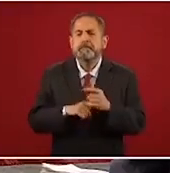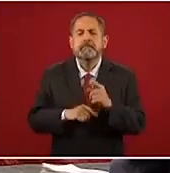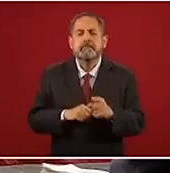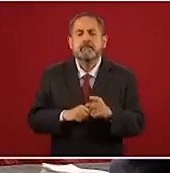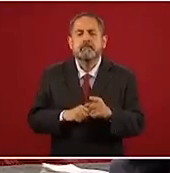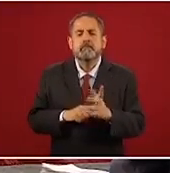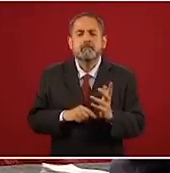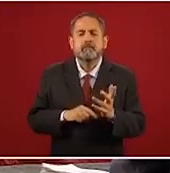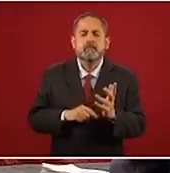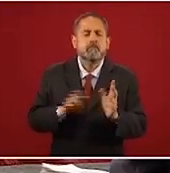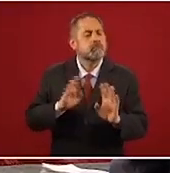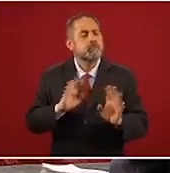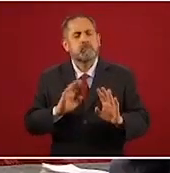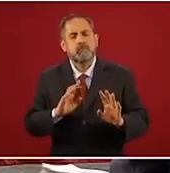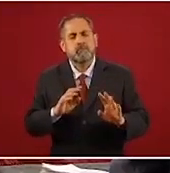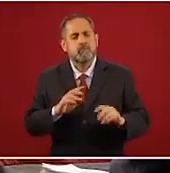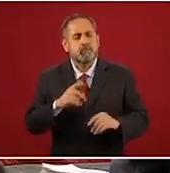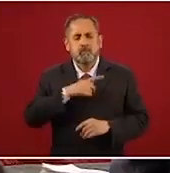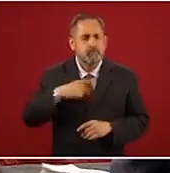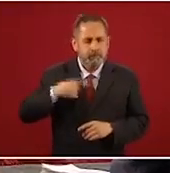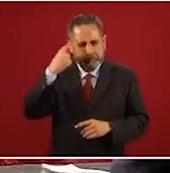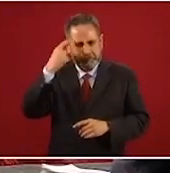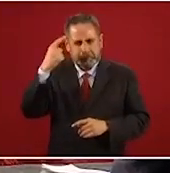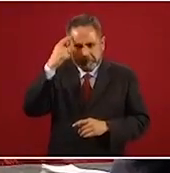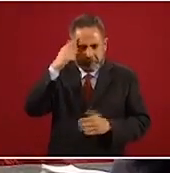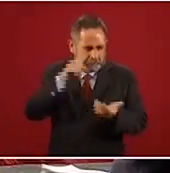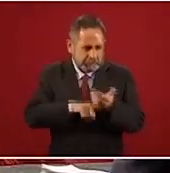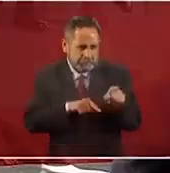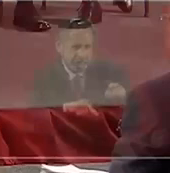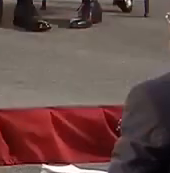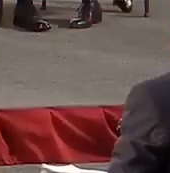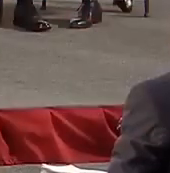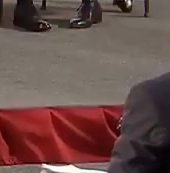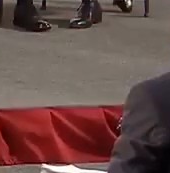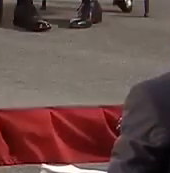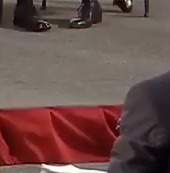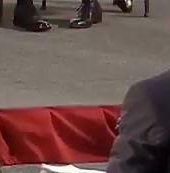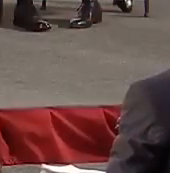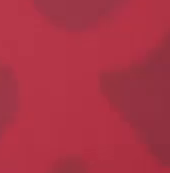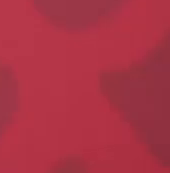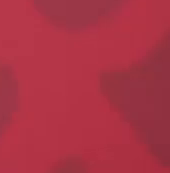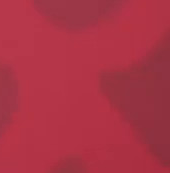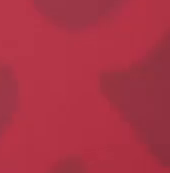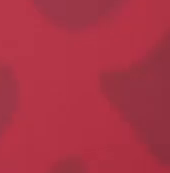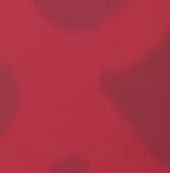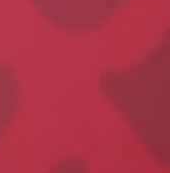se quiten de la cabeza, ¿sí?, el